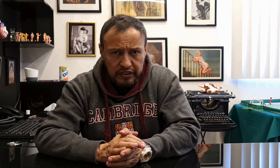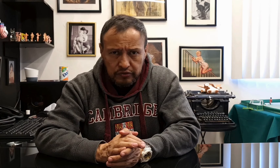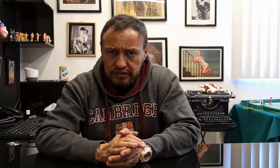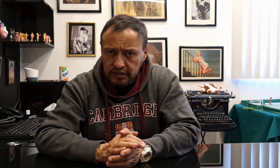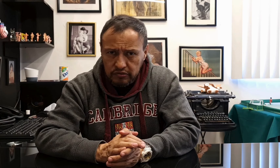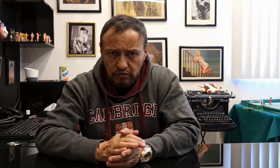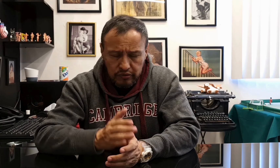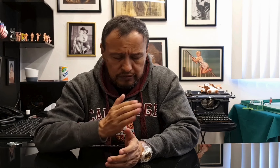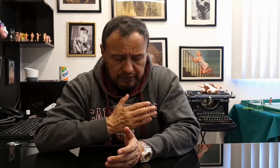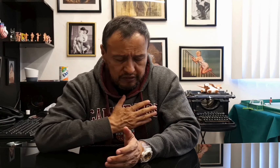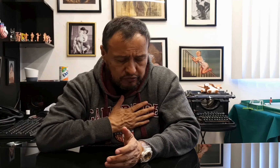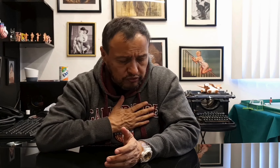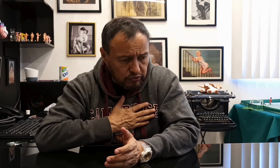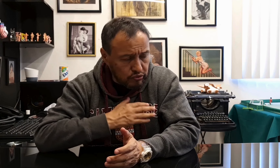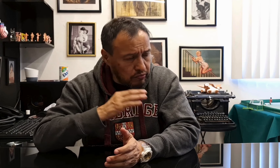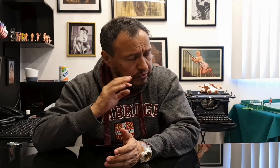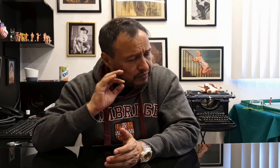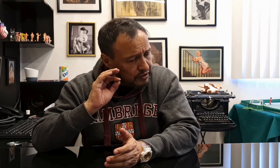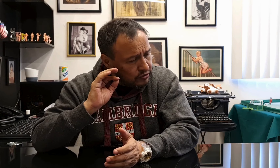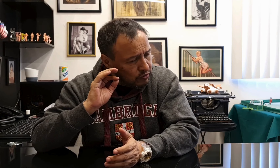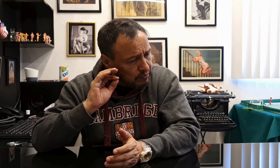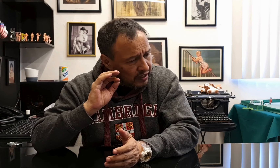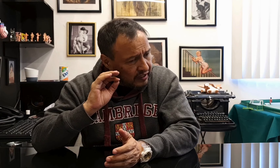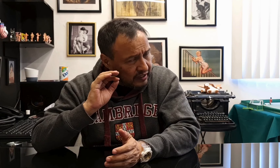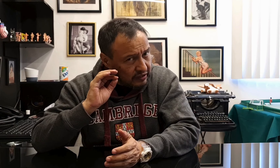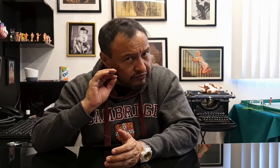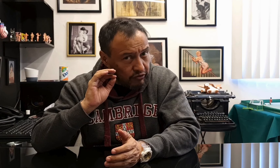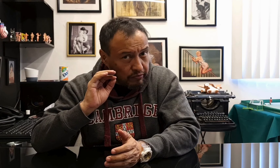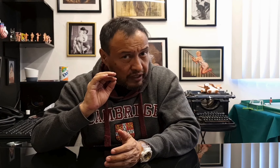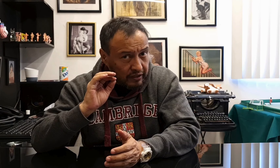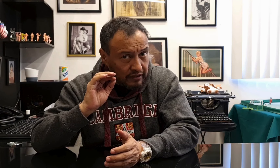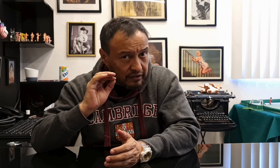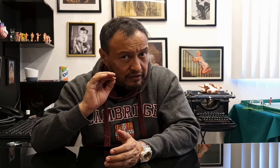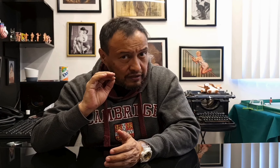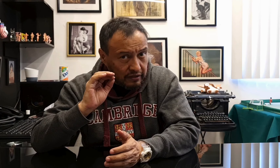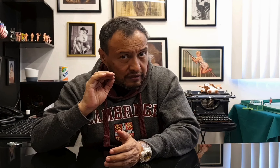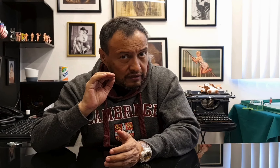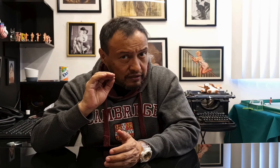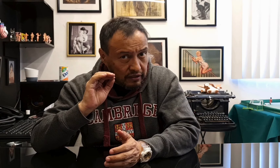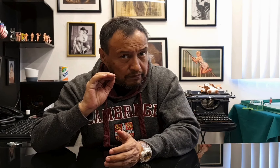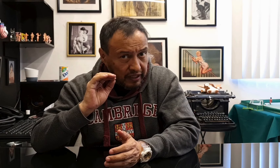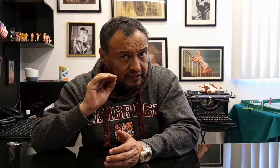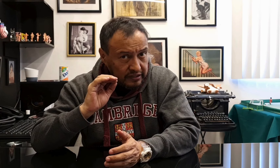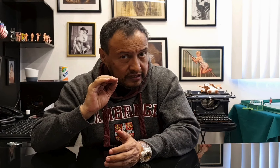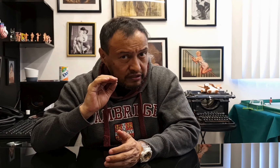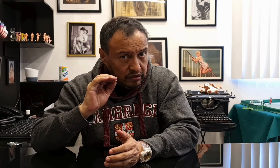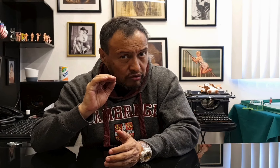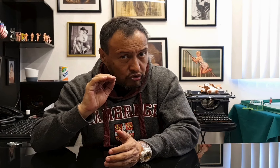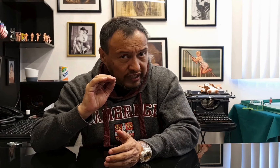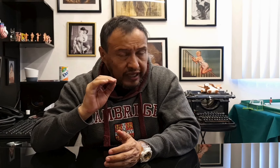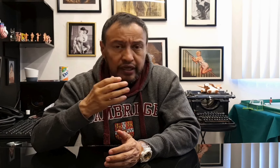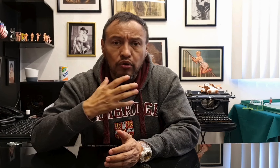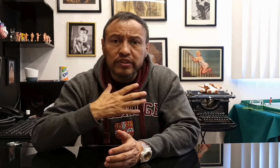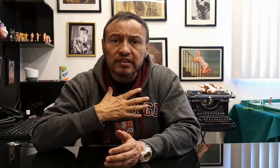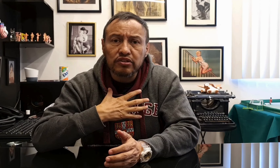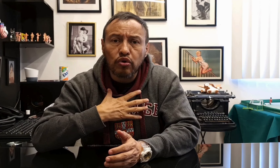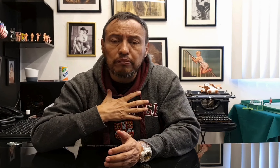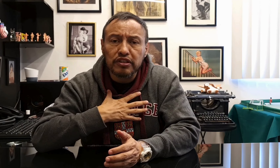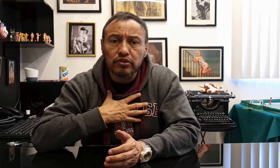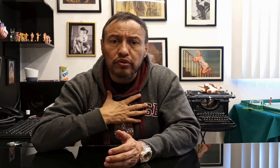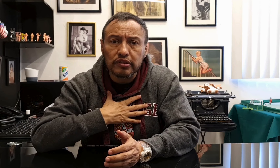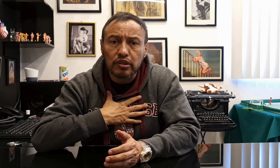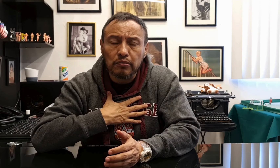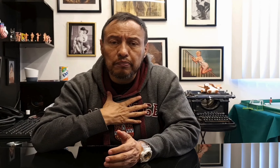los periodistas, no lo es para nosotros, un permiso para informar y para decir lo que en